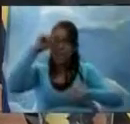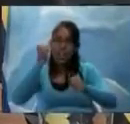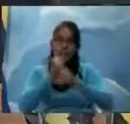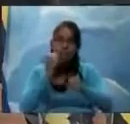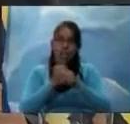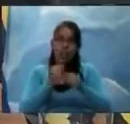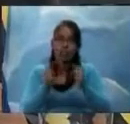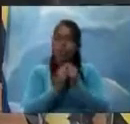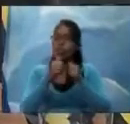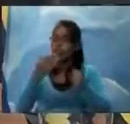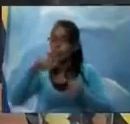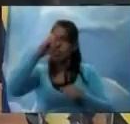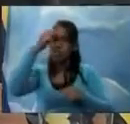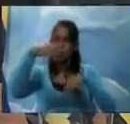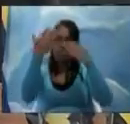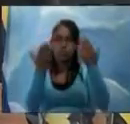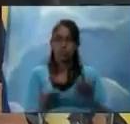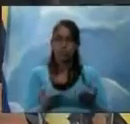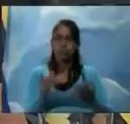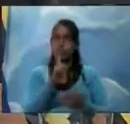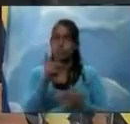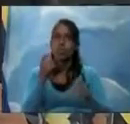trabajar con lo que Dios nos ha entregado.